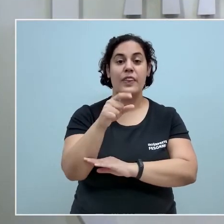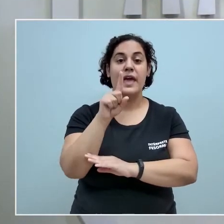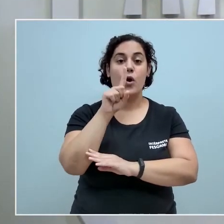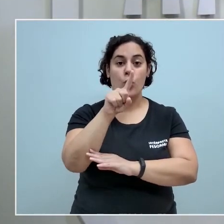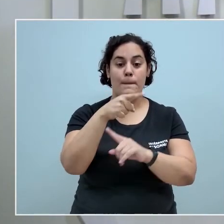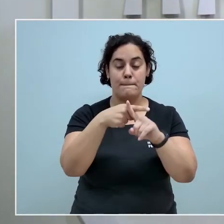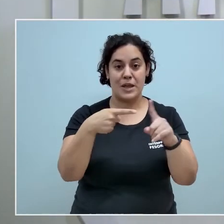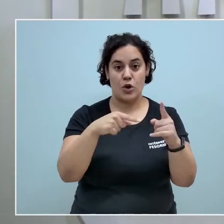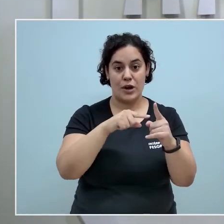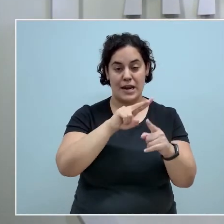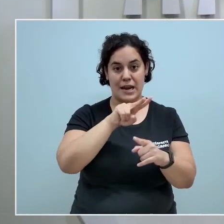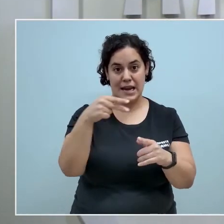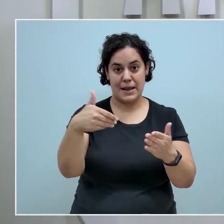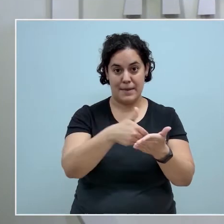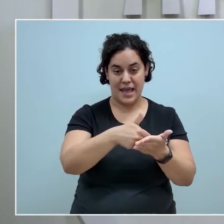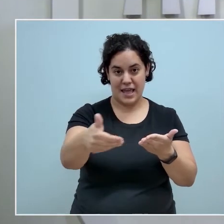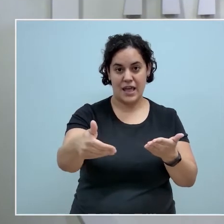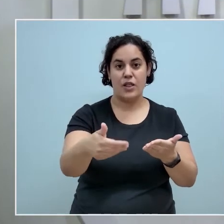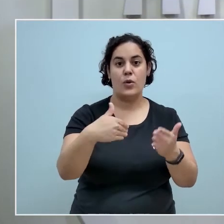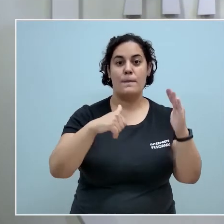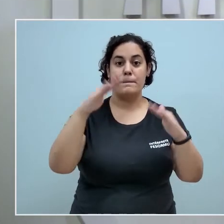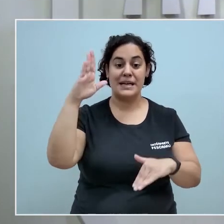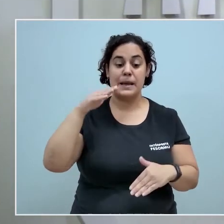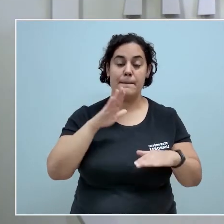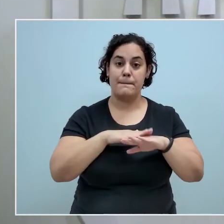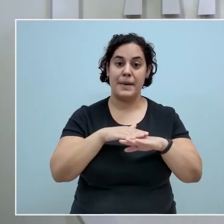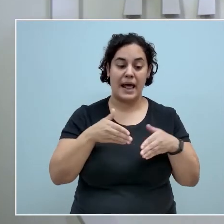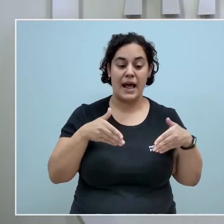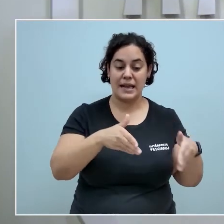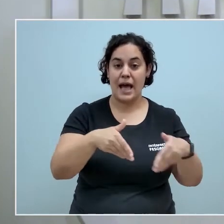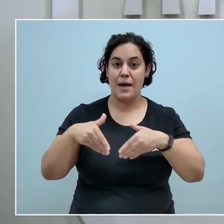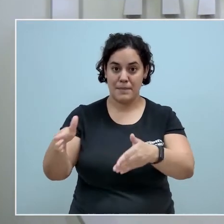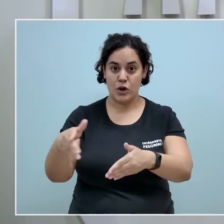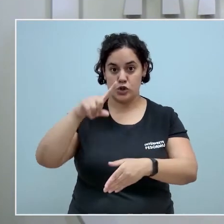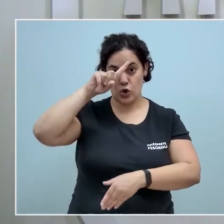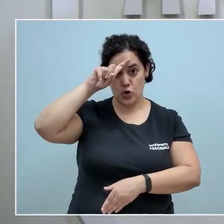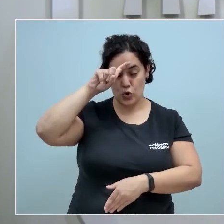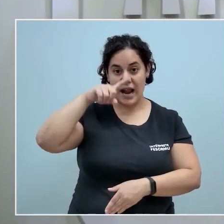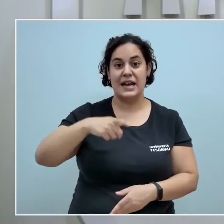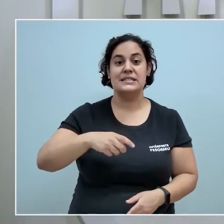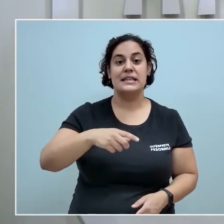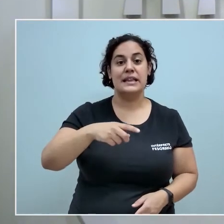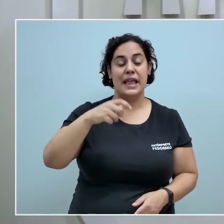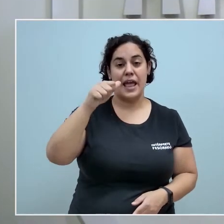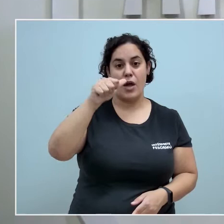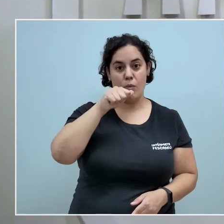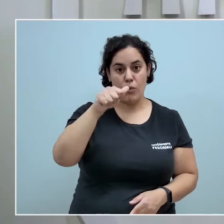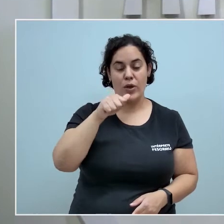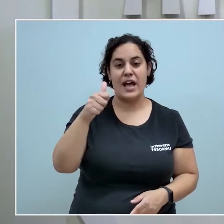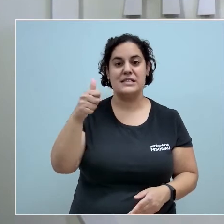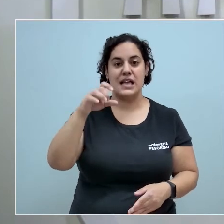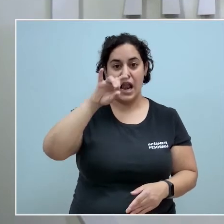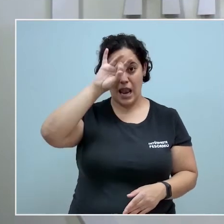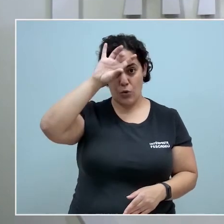1,5 millones de euros para acondicionar un total de 7 caminos rurales en los municipios de Bullas, Caravaca de la Cruz, Cejín y